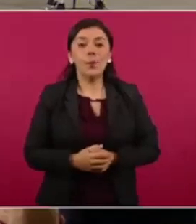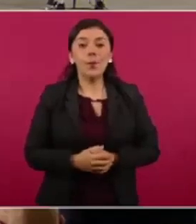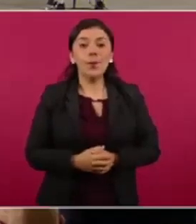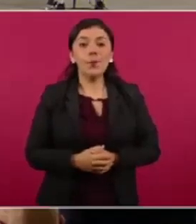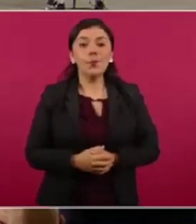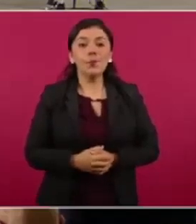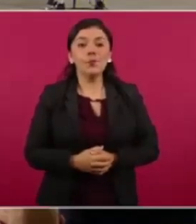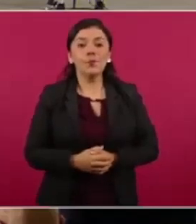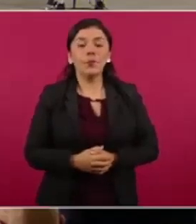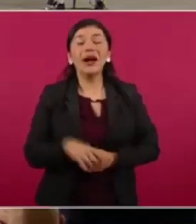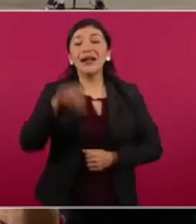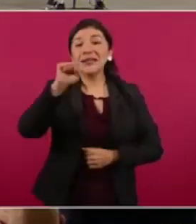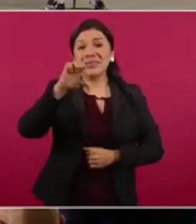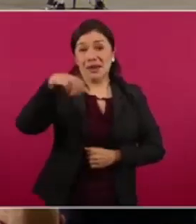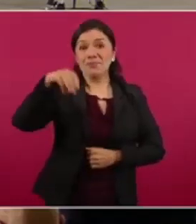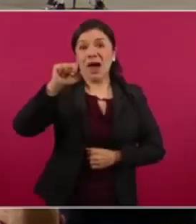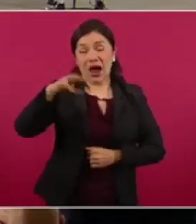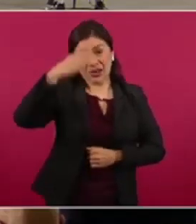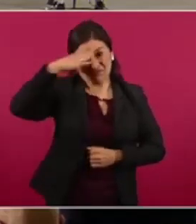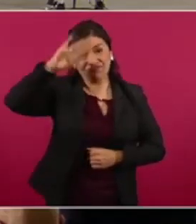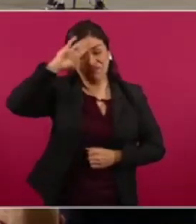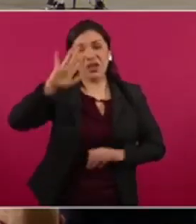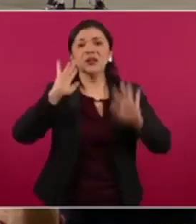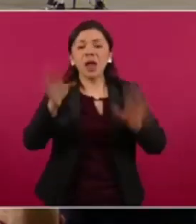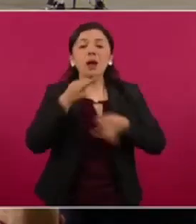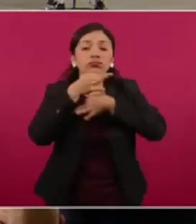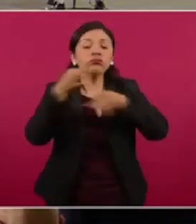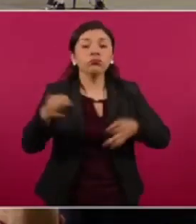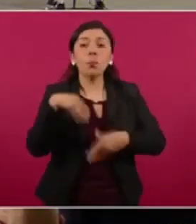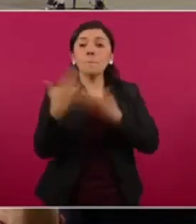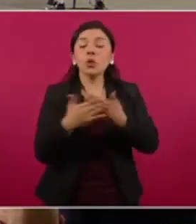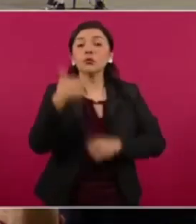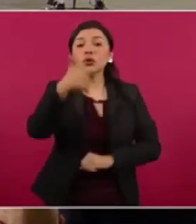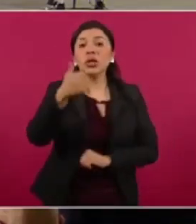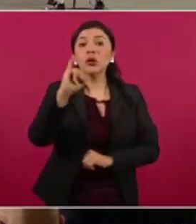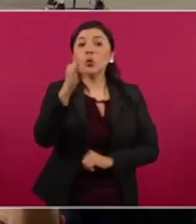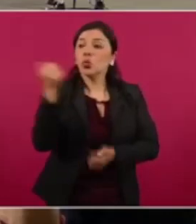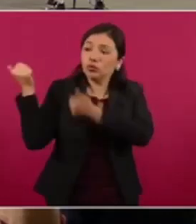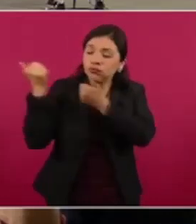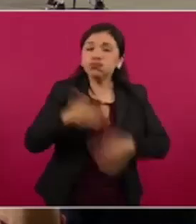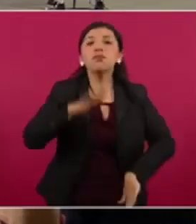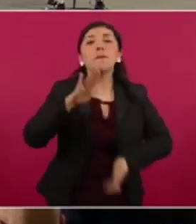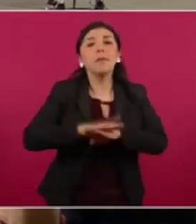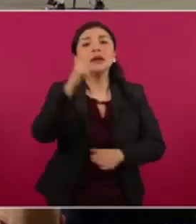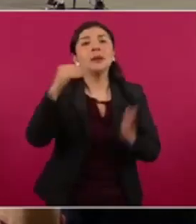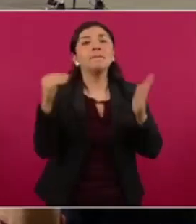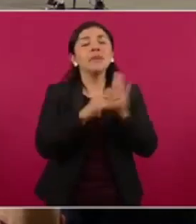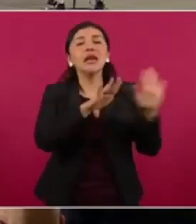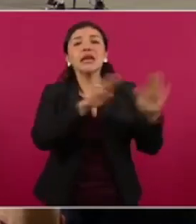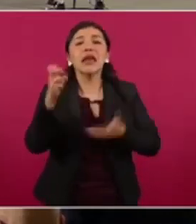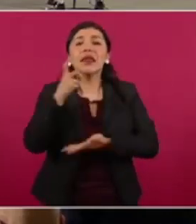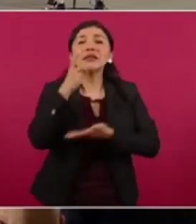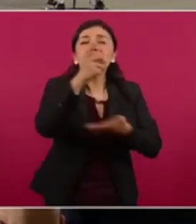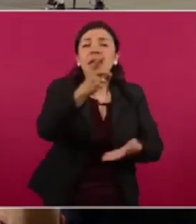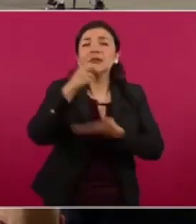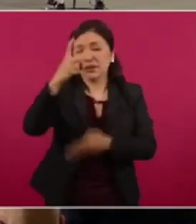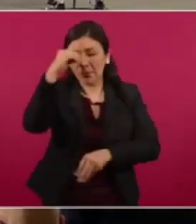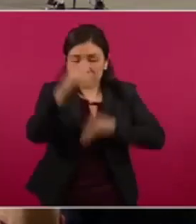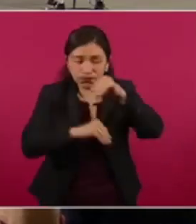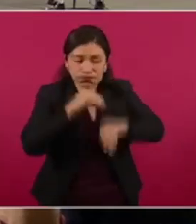La SEMAR informó que el 6 de junio recibirá 1,500 despensas para completar los paquetes